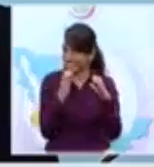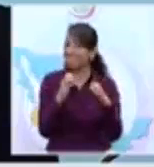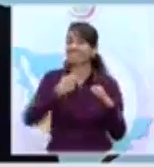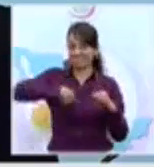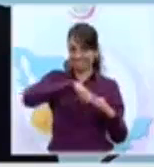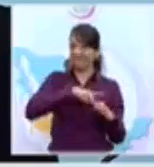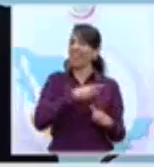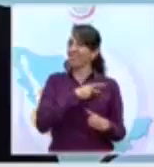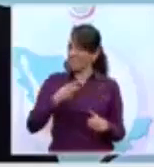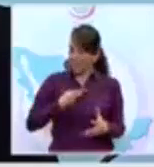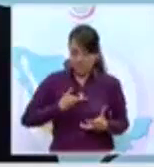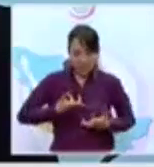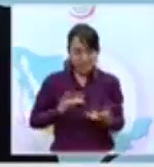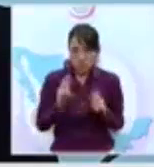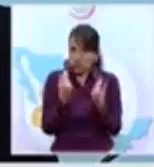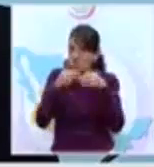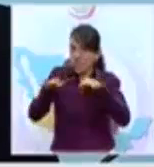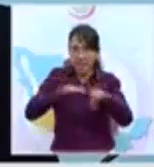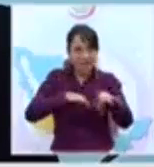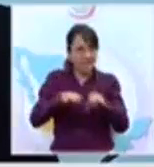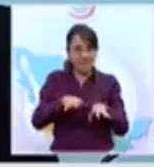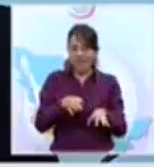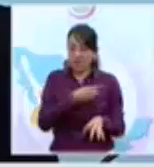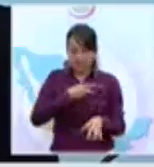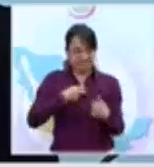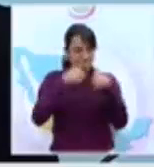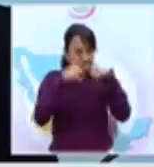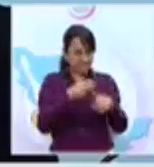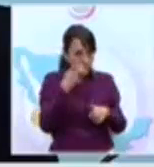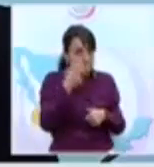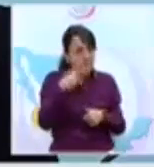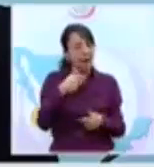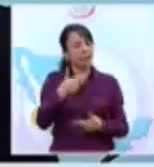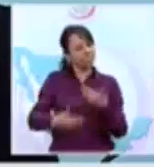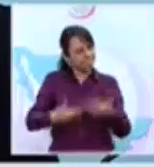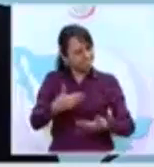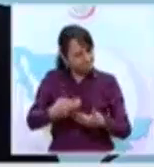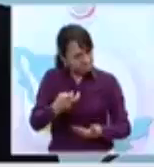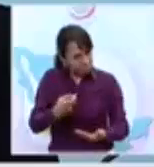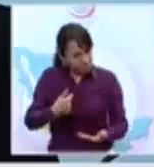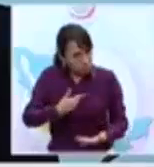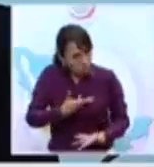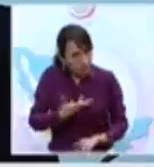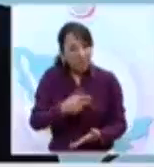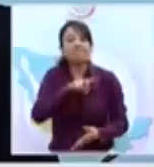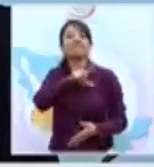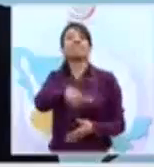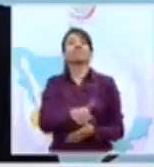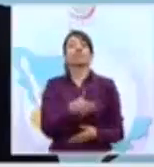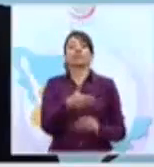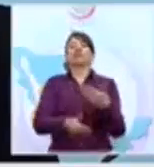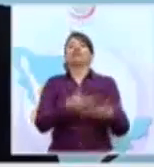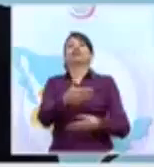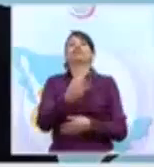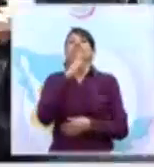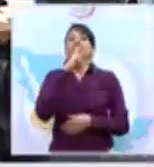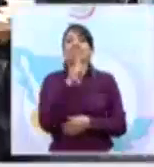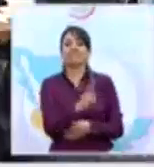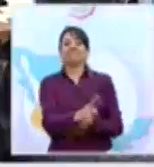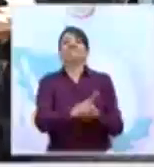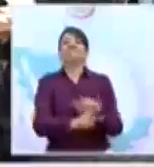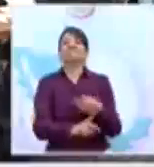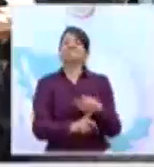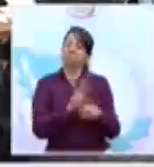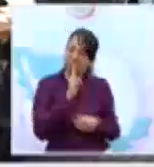bien las cosas, sobre todo para dar resultados y estar bien coordinados con las acciones gobierno. Entonces, yo creo que vamos construyendo un